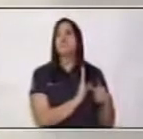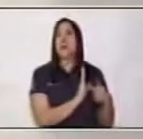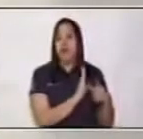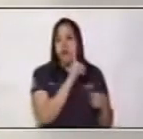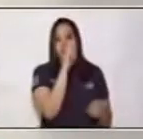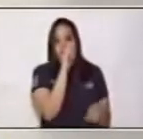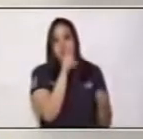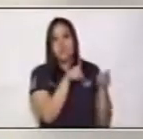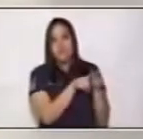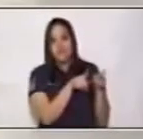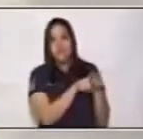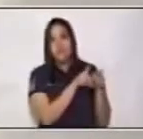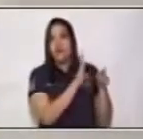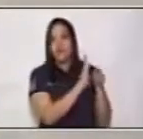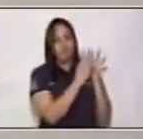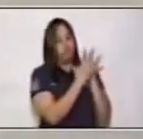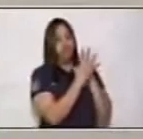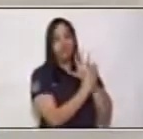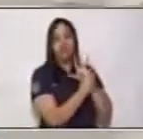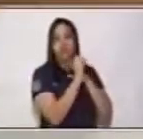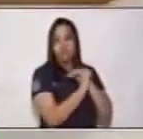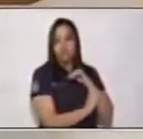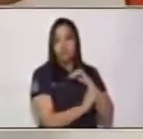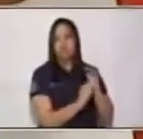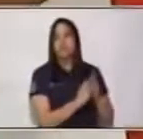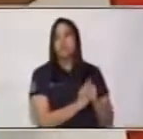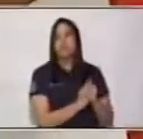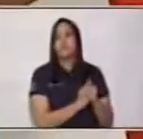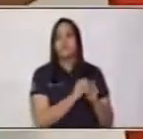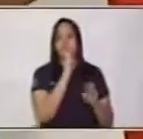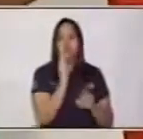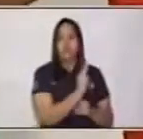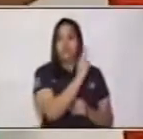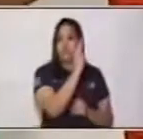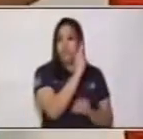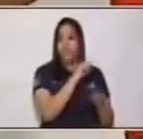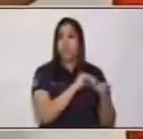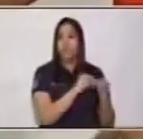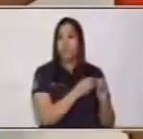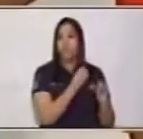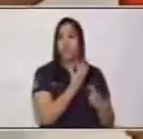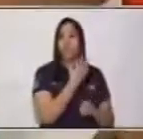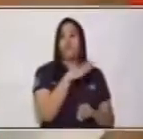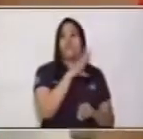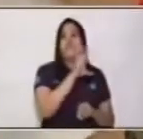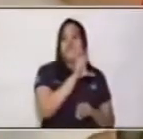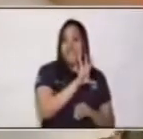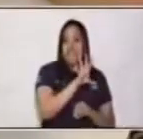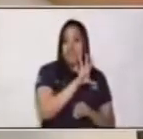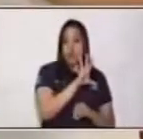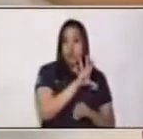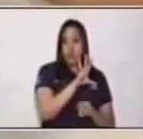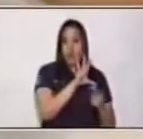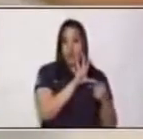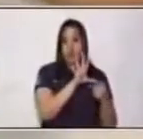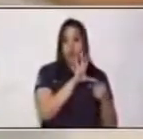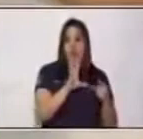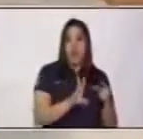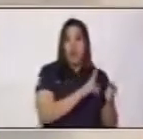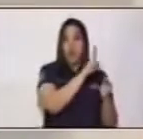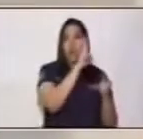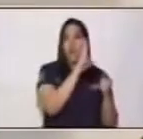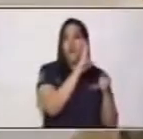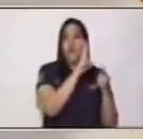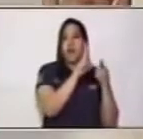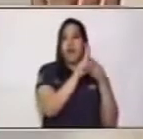o segundo término al cuadrado. Segundo término, 5 al cuadrado. Colocamos el